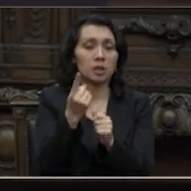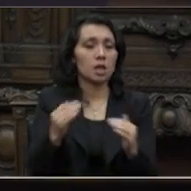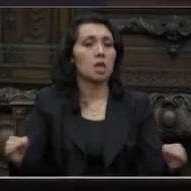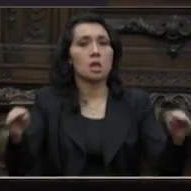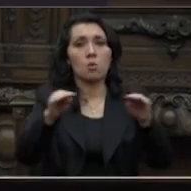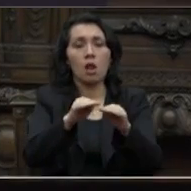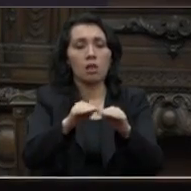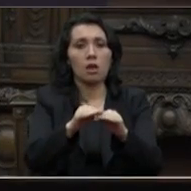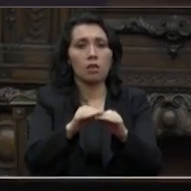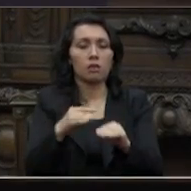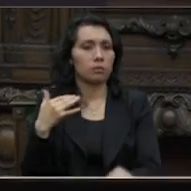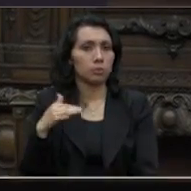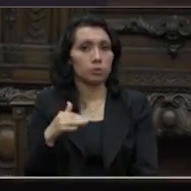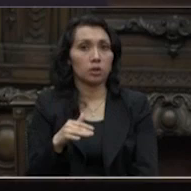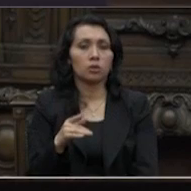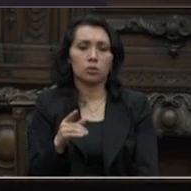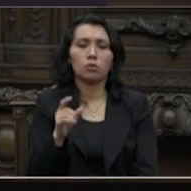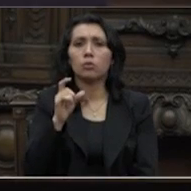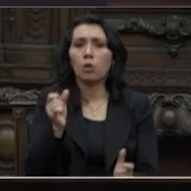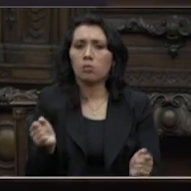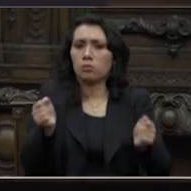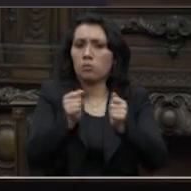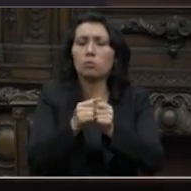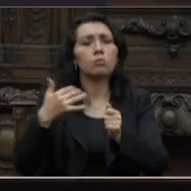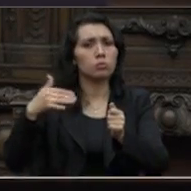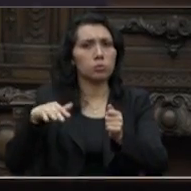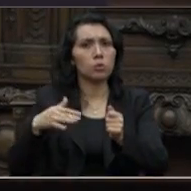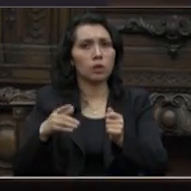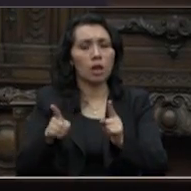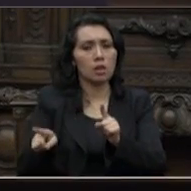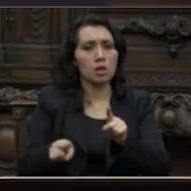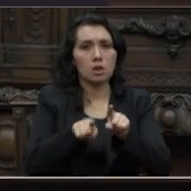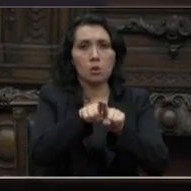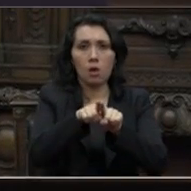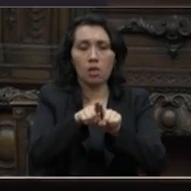igualdad. Es consustancial al principio de igualdad.